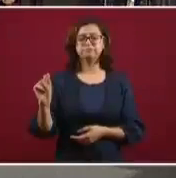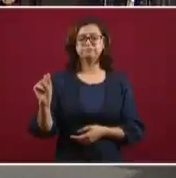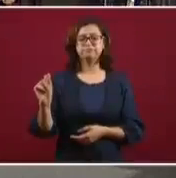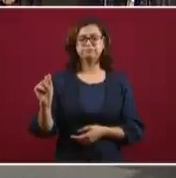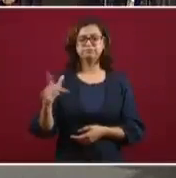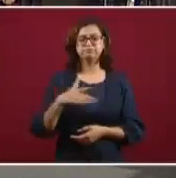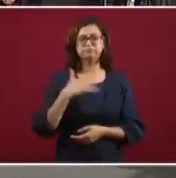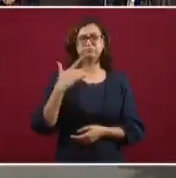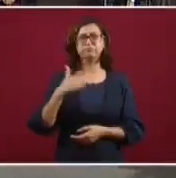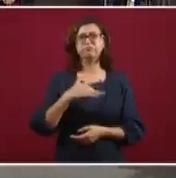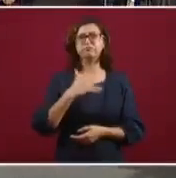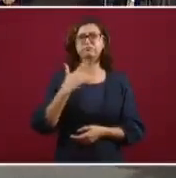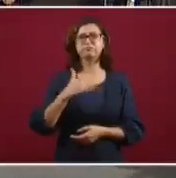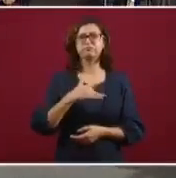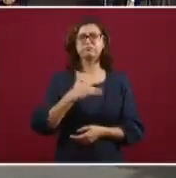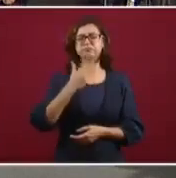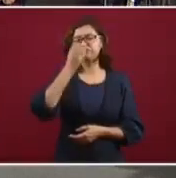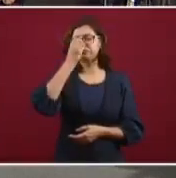Perfumada